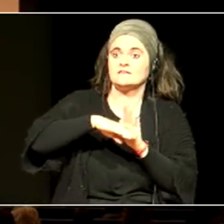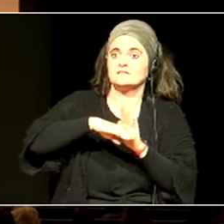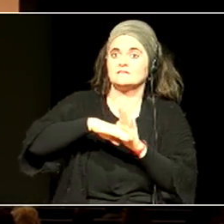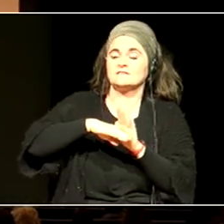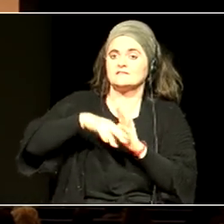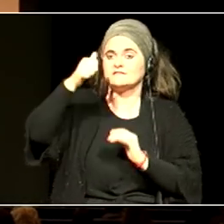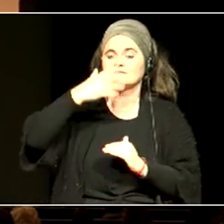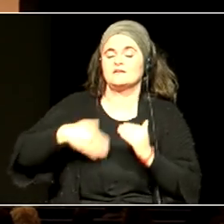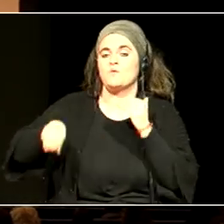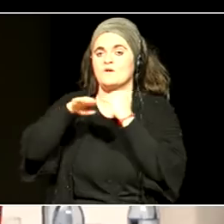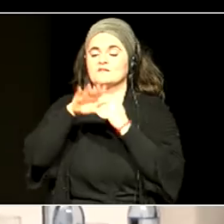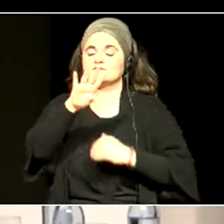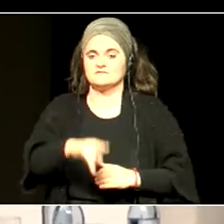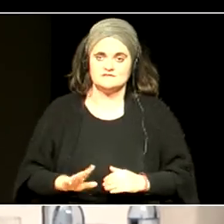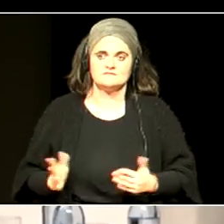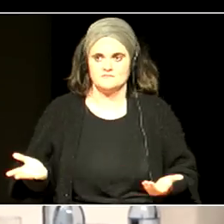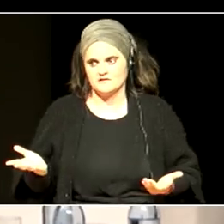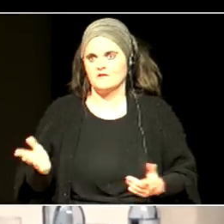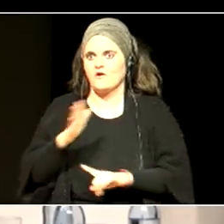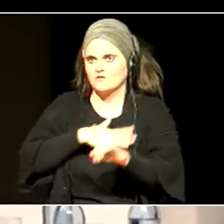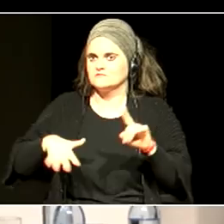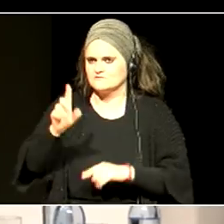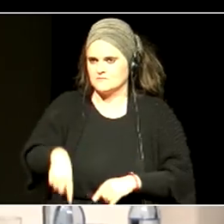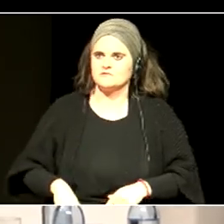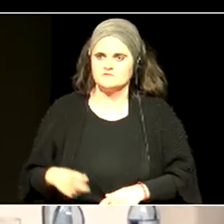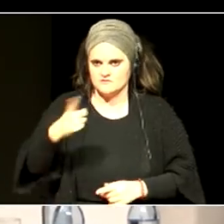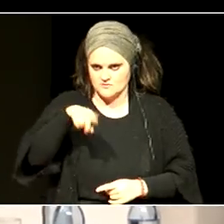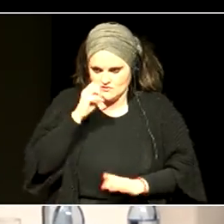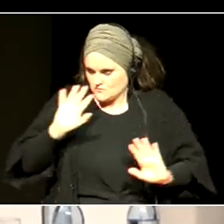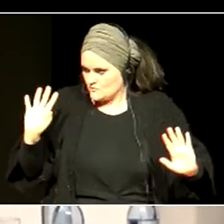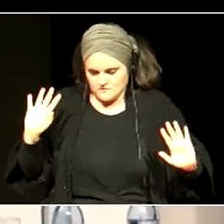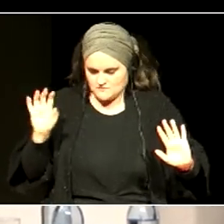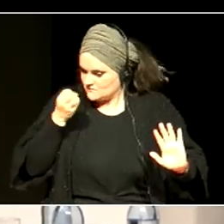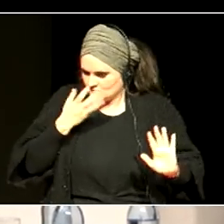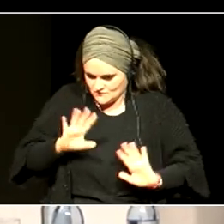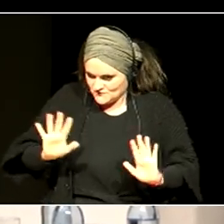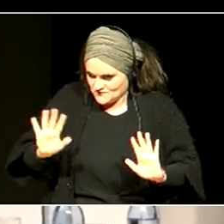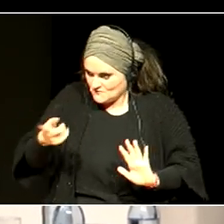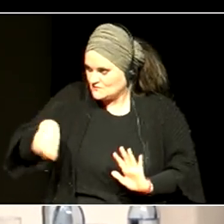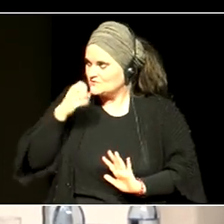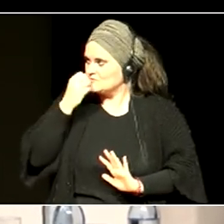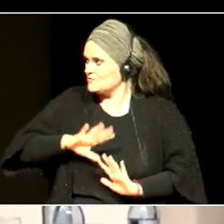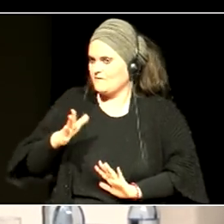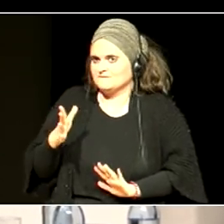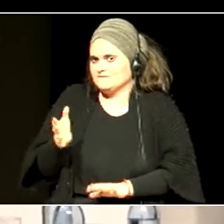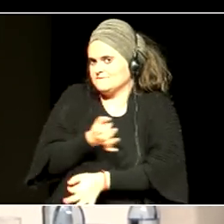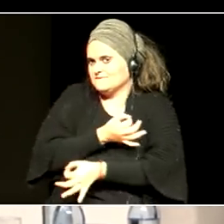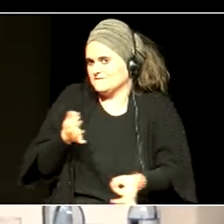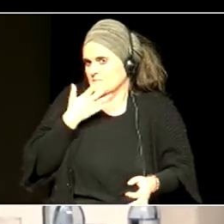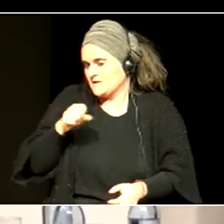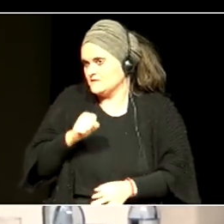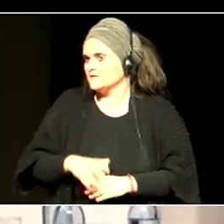dónde estamos no Pues eso vosotros muy bien ya sabemos est fenomenal que es un